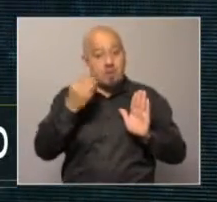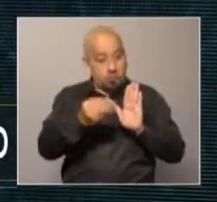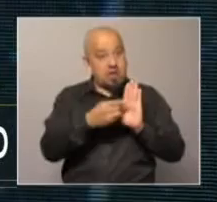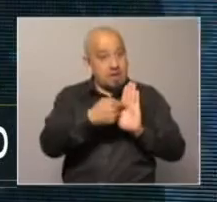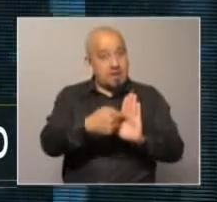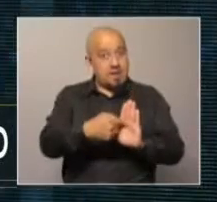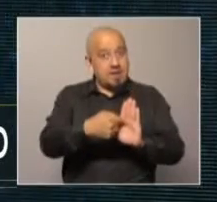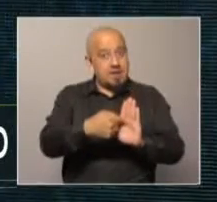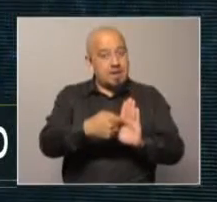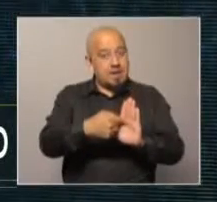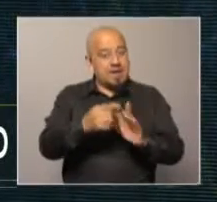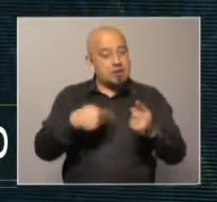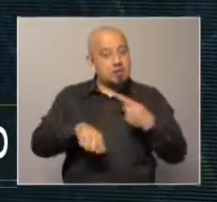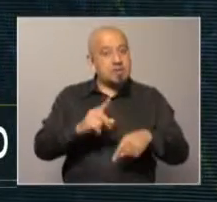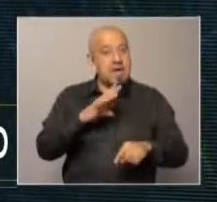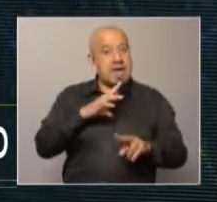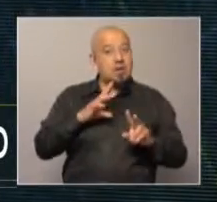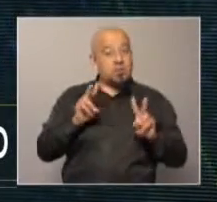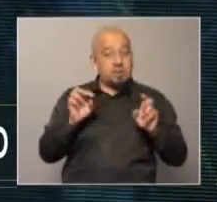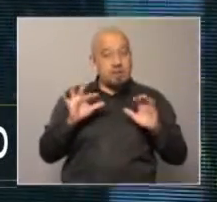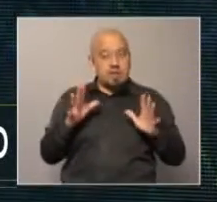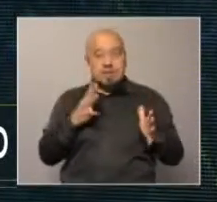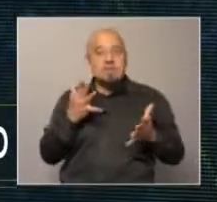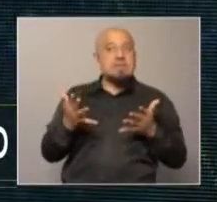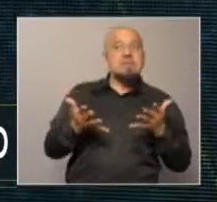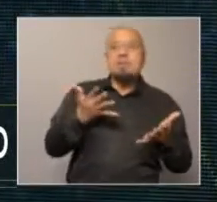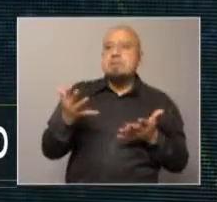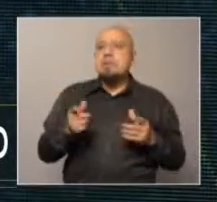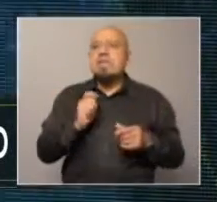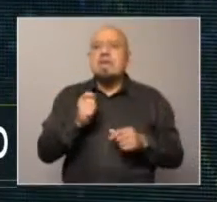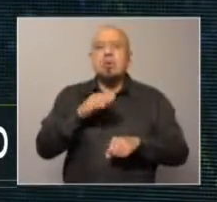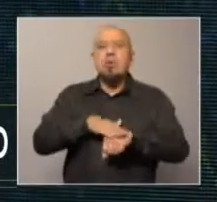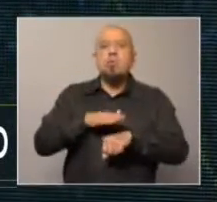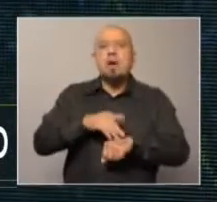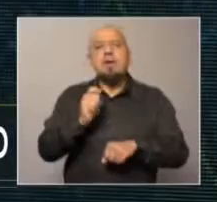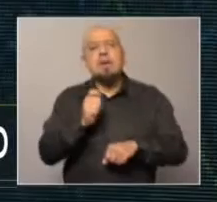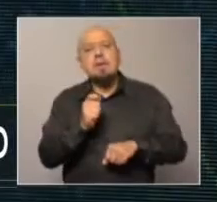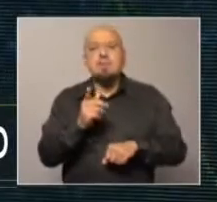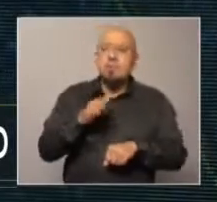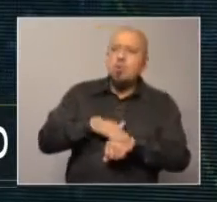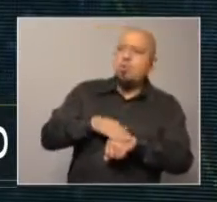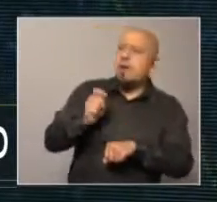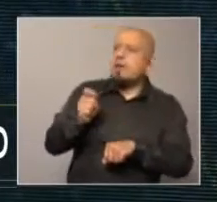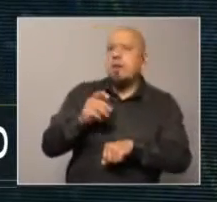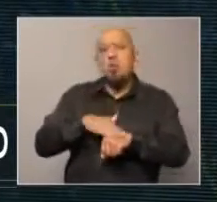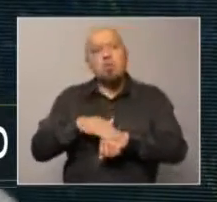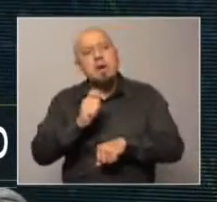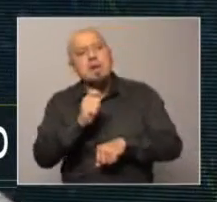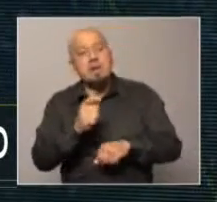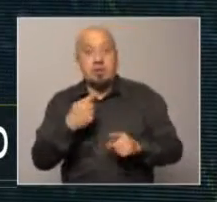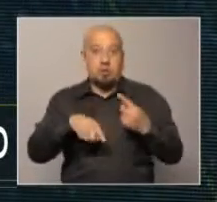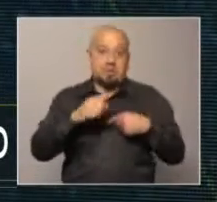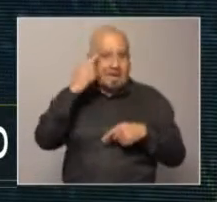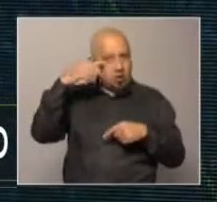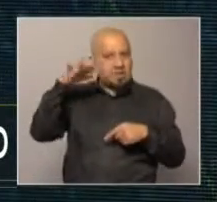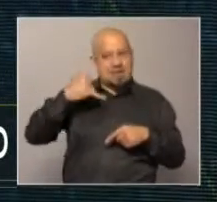cosas. Entonces, hay una canalización de ansiedades en encontrar ciertos espacios para canalizar y encontrar culpables. Los adolescentes es una